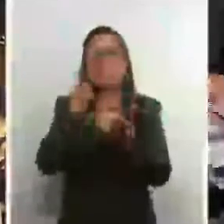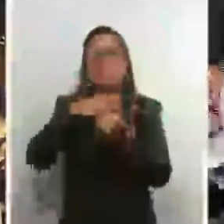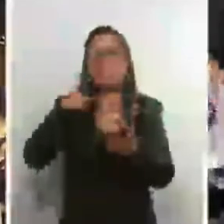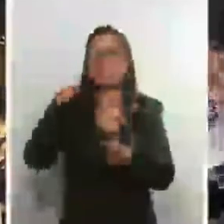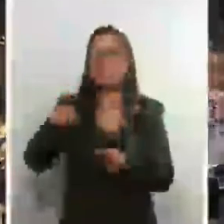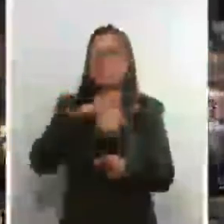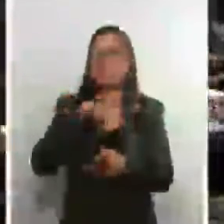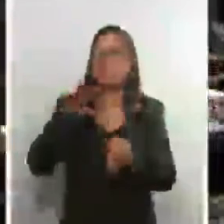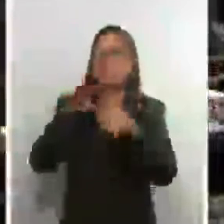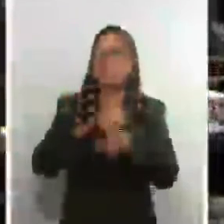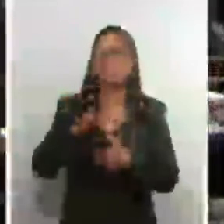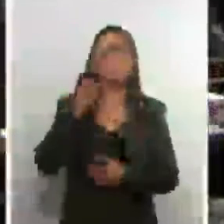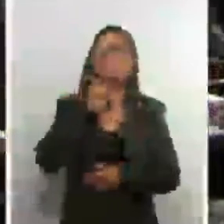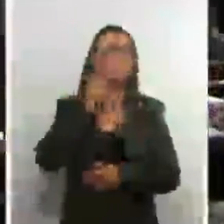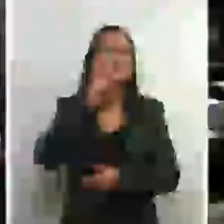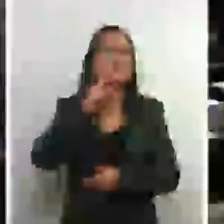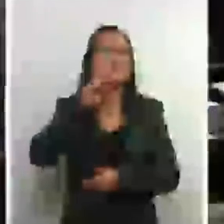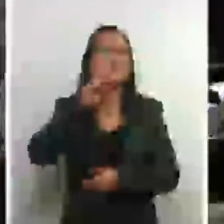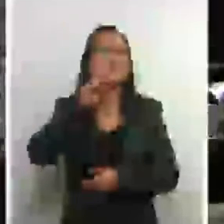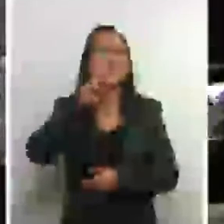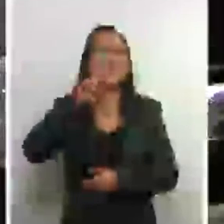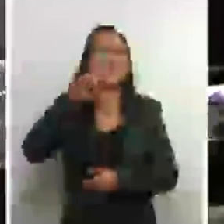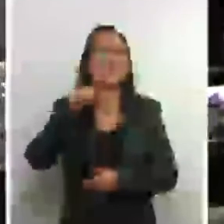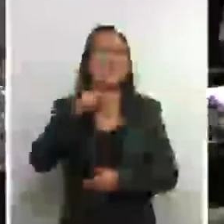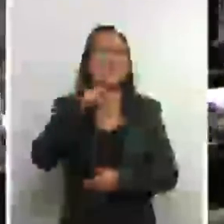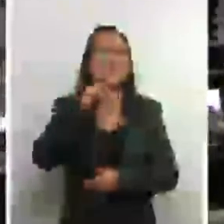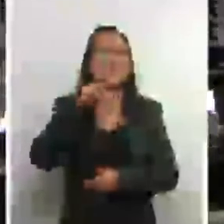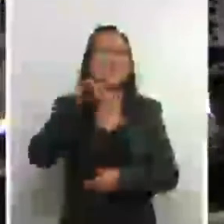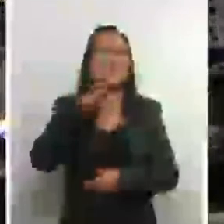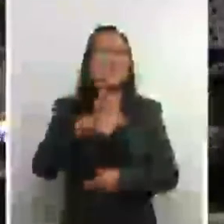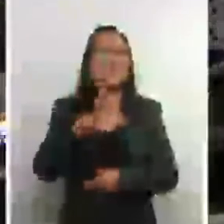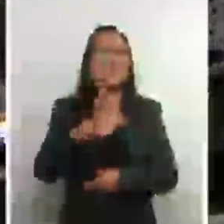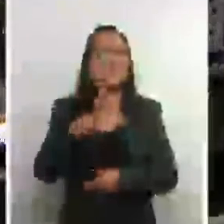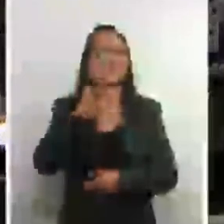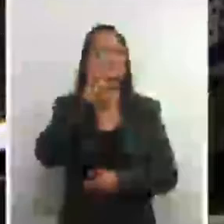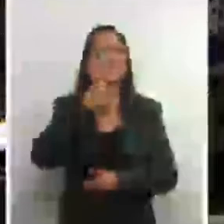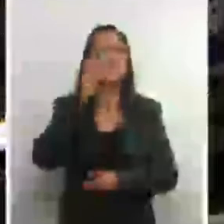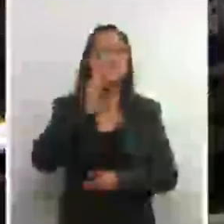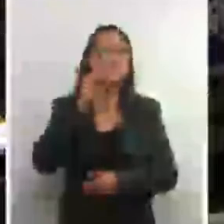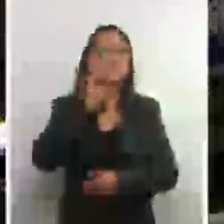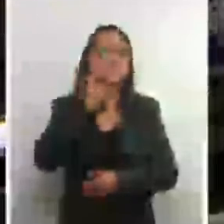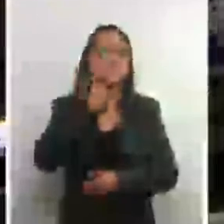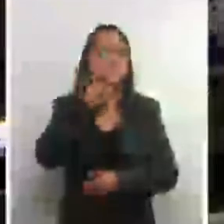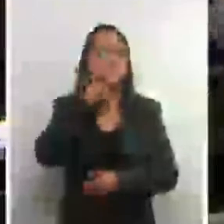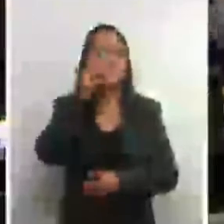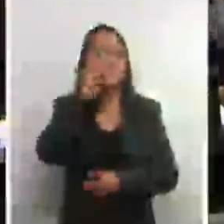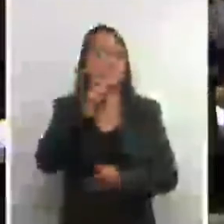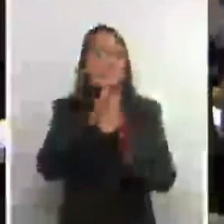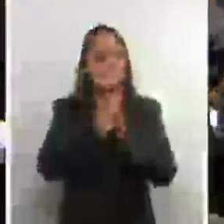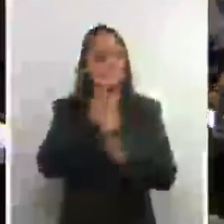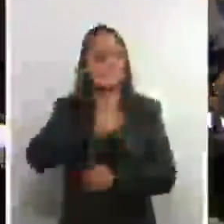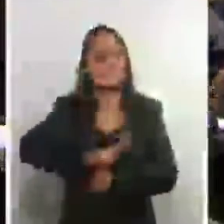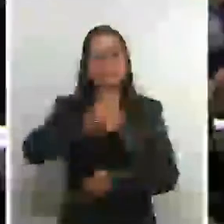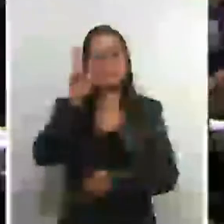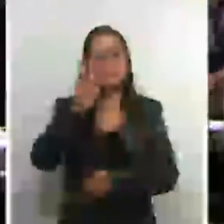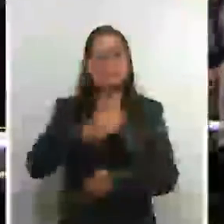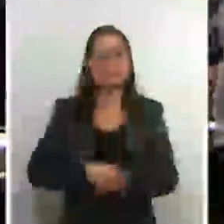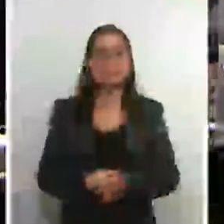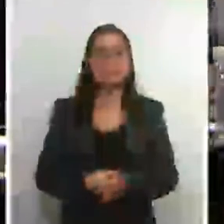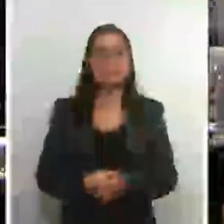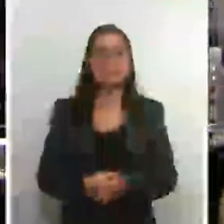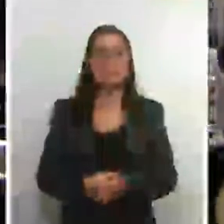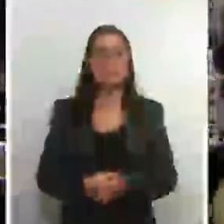la diputada Elvira Daniel. Las y los constituyentes que estén por la afirmativa, sírvanse